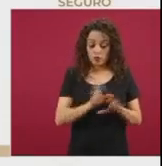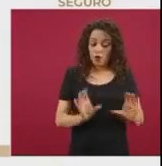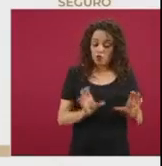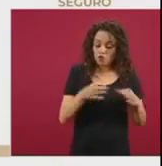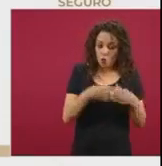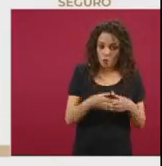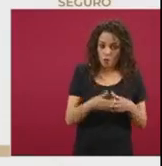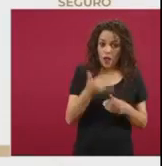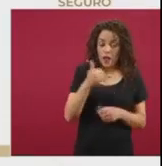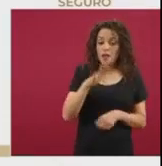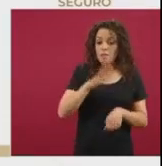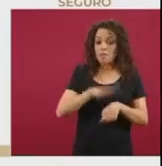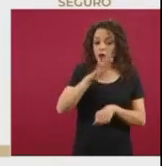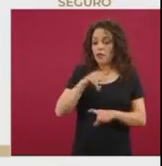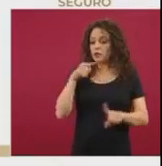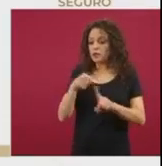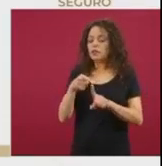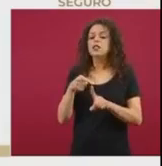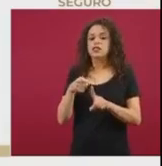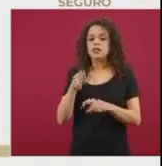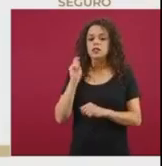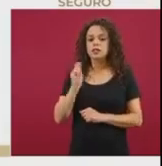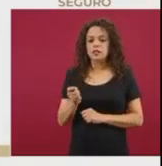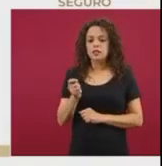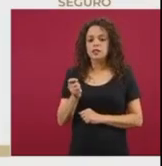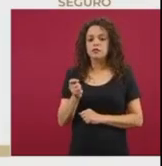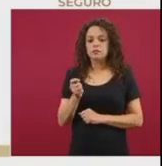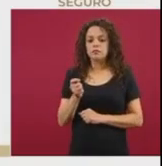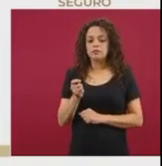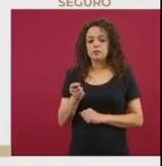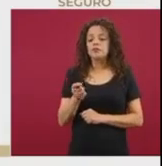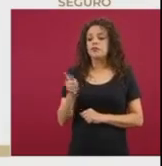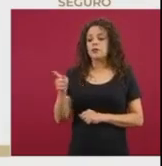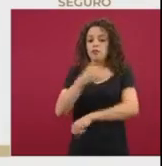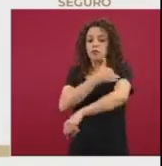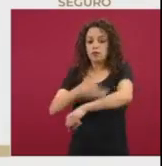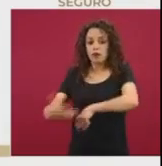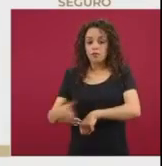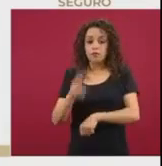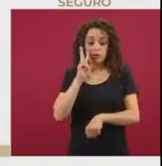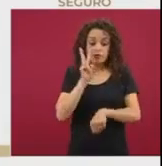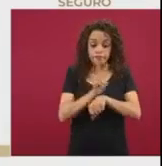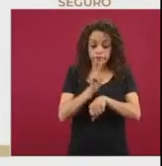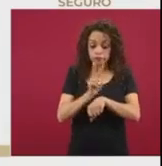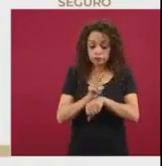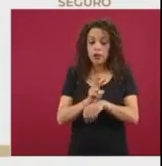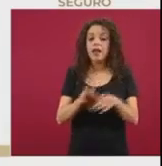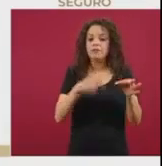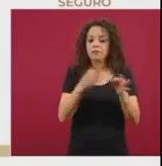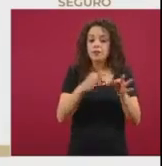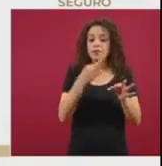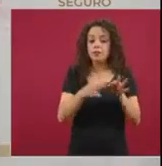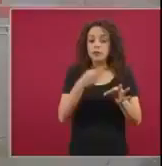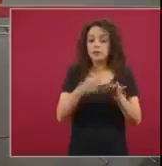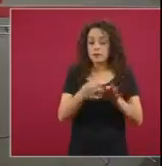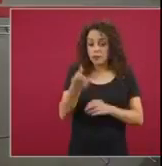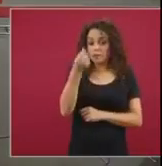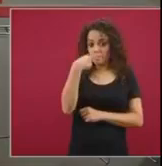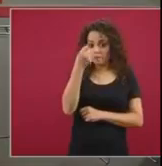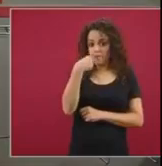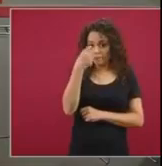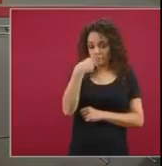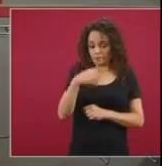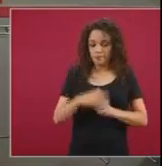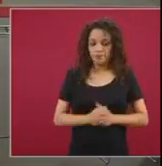alguien familiar para que verifique esta toma de los medicamentos. ¿Me das la siguiente? Recordemos, en México el tratamiento es